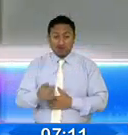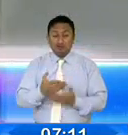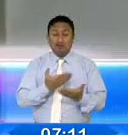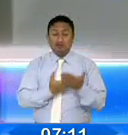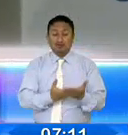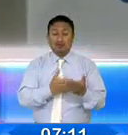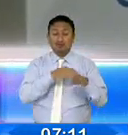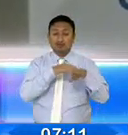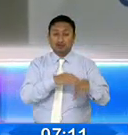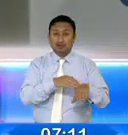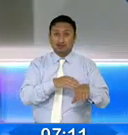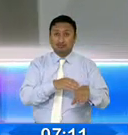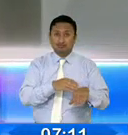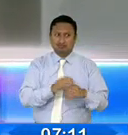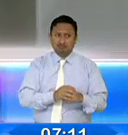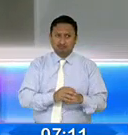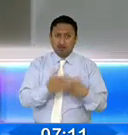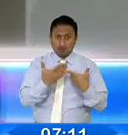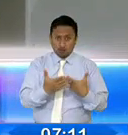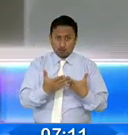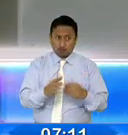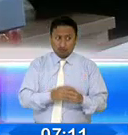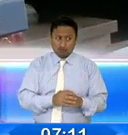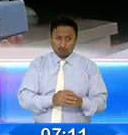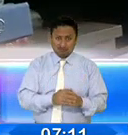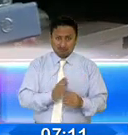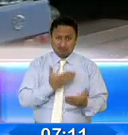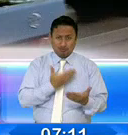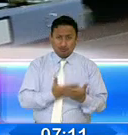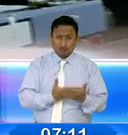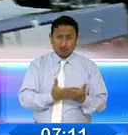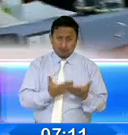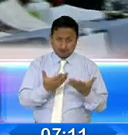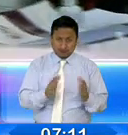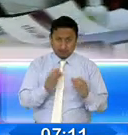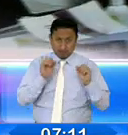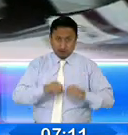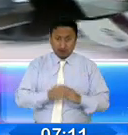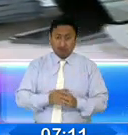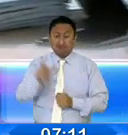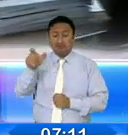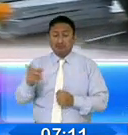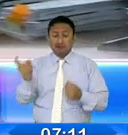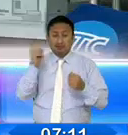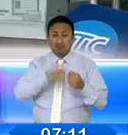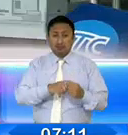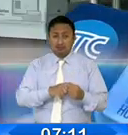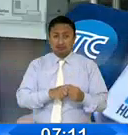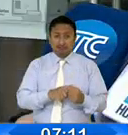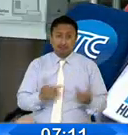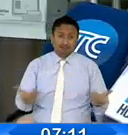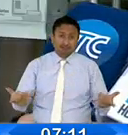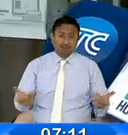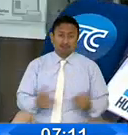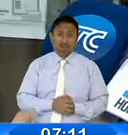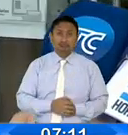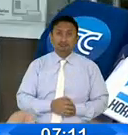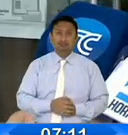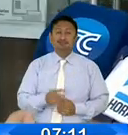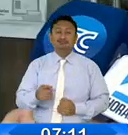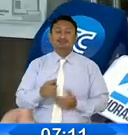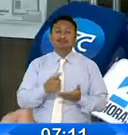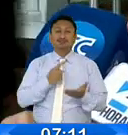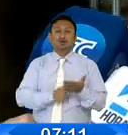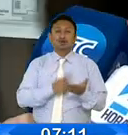no fueron suficientemente convincentes para que se haya vinculado a su defendido. En esta audiencia de vinculación ha hecho alusión